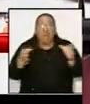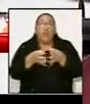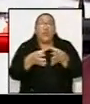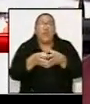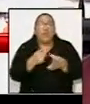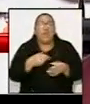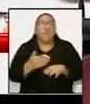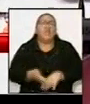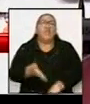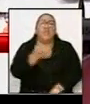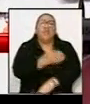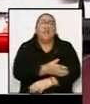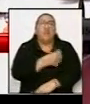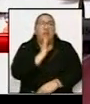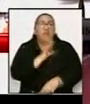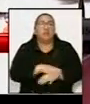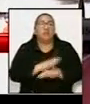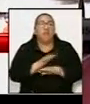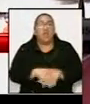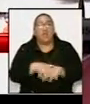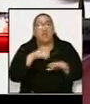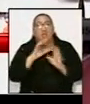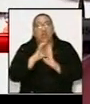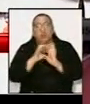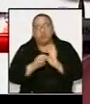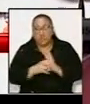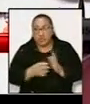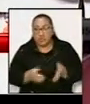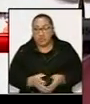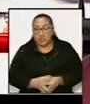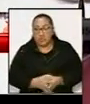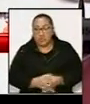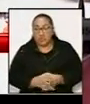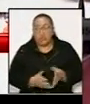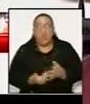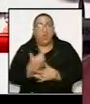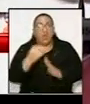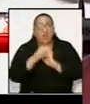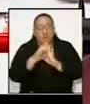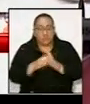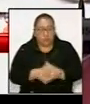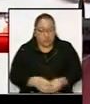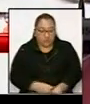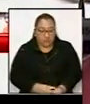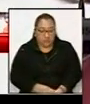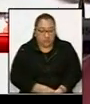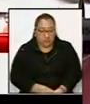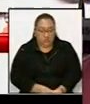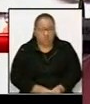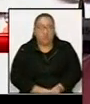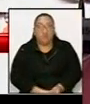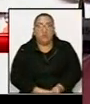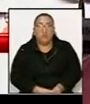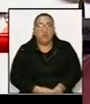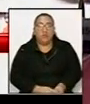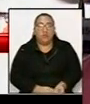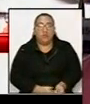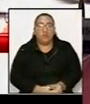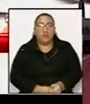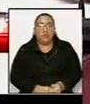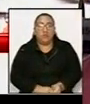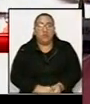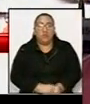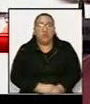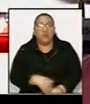tiempo están hablando de una asamblea constituyente nueva constitución y así pues luego que quieren mucho